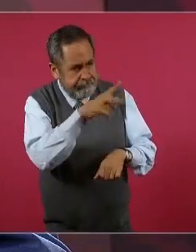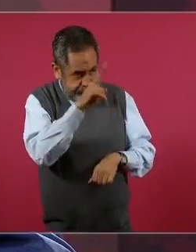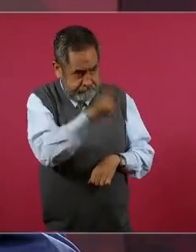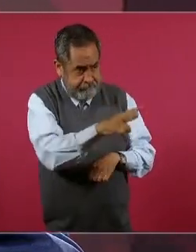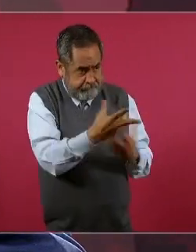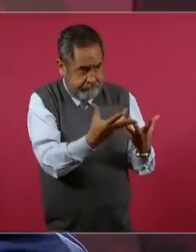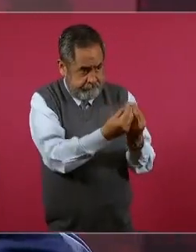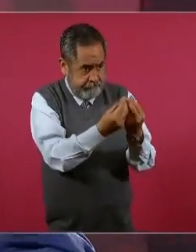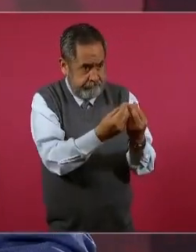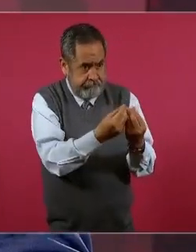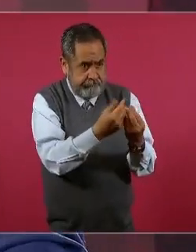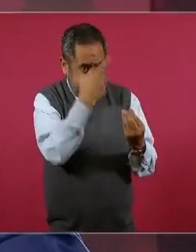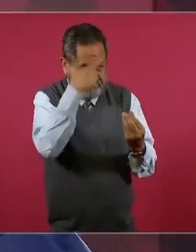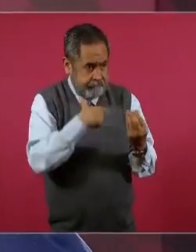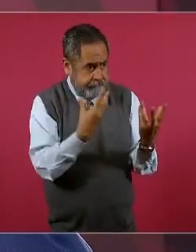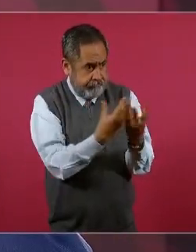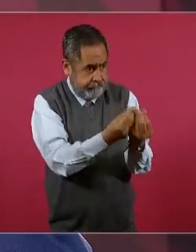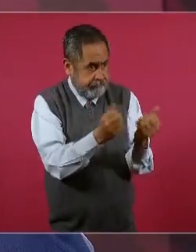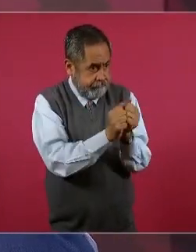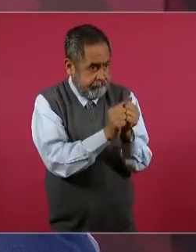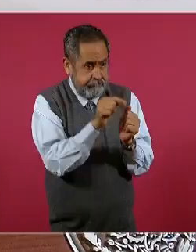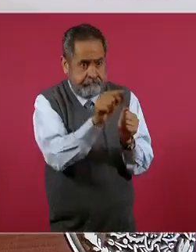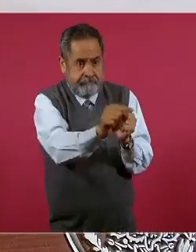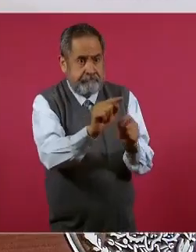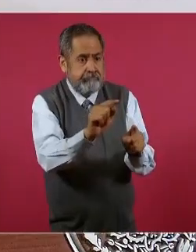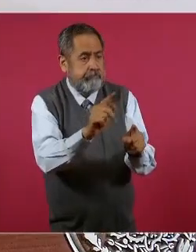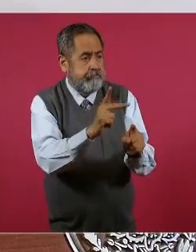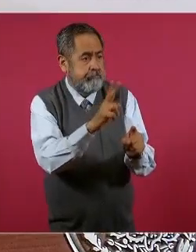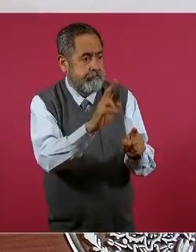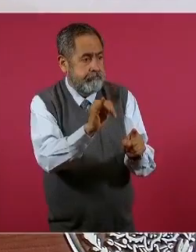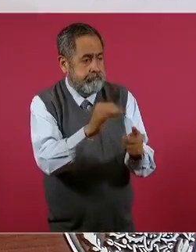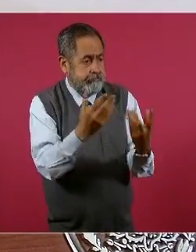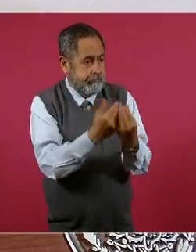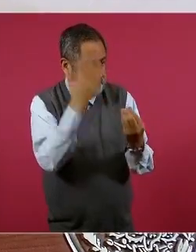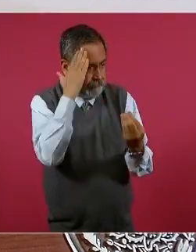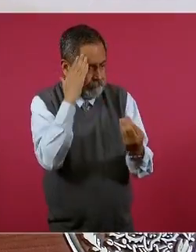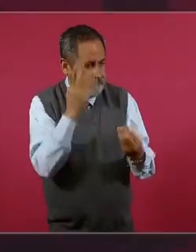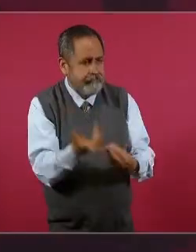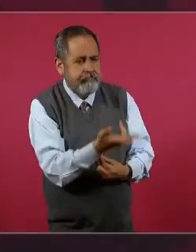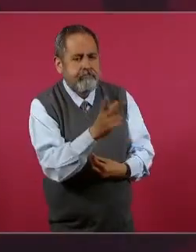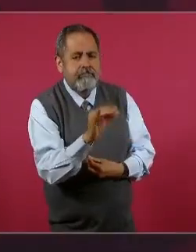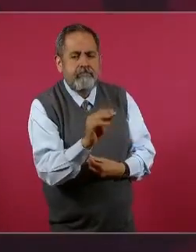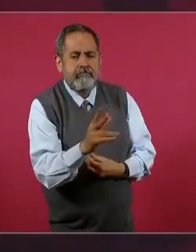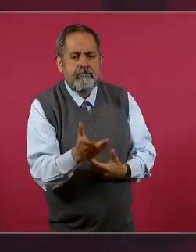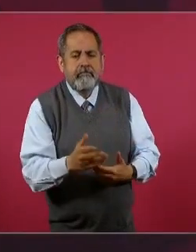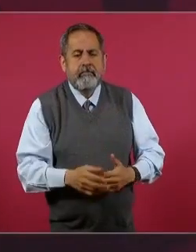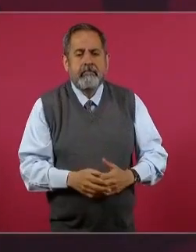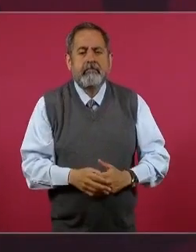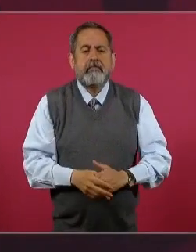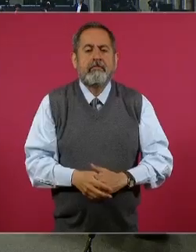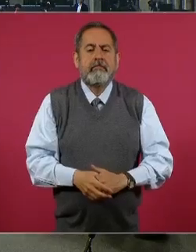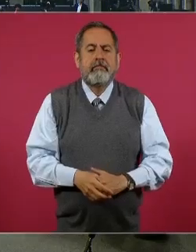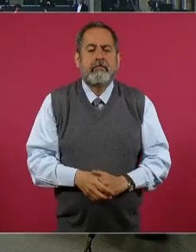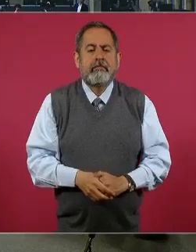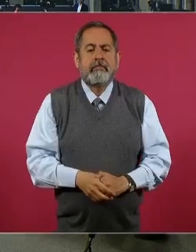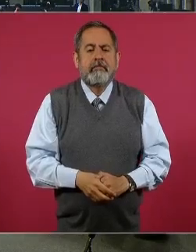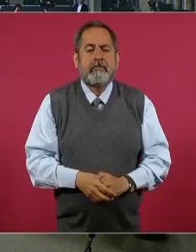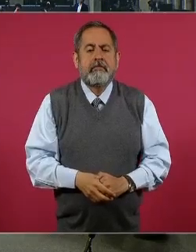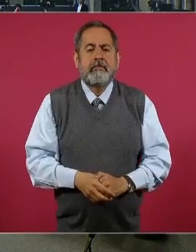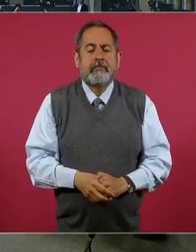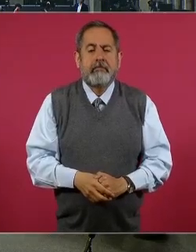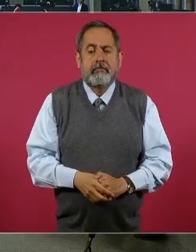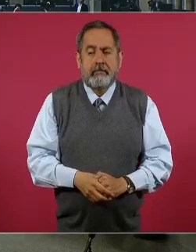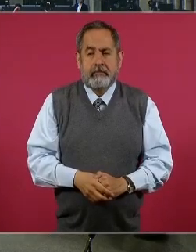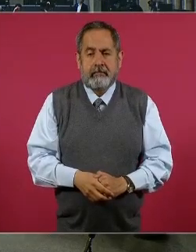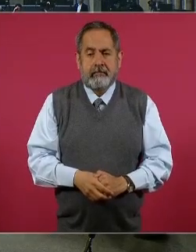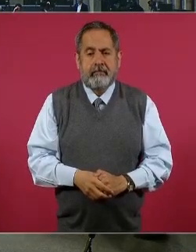que se reunió? Dicen los jueces, presidente, que están, que no están haciendo política,